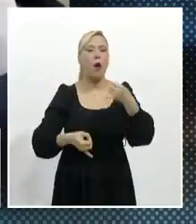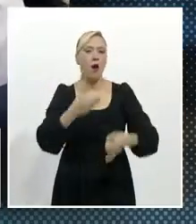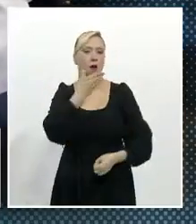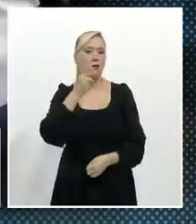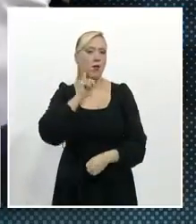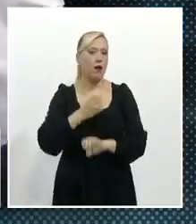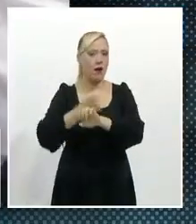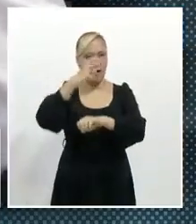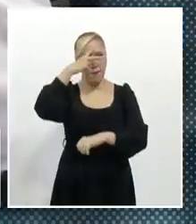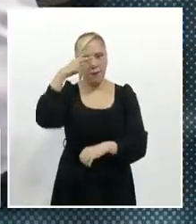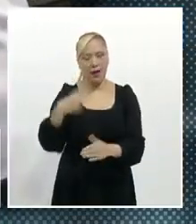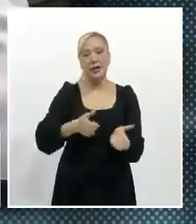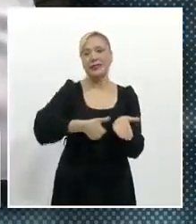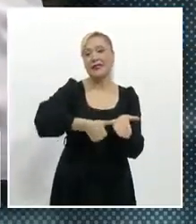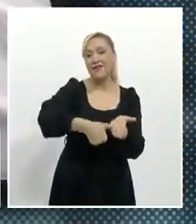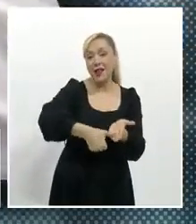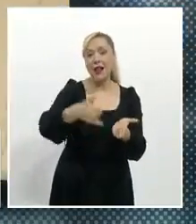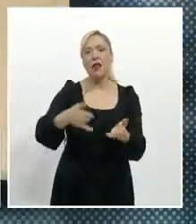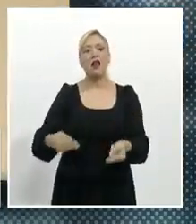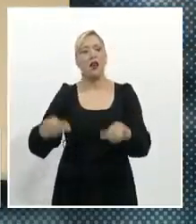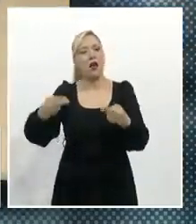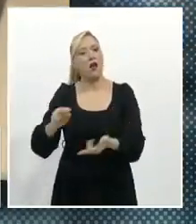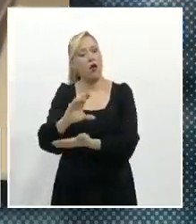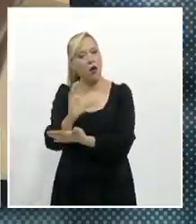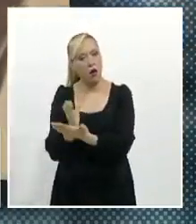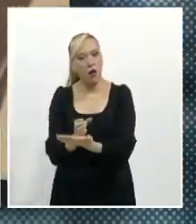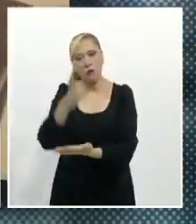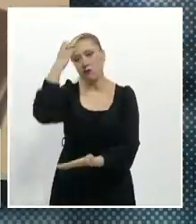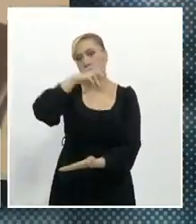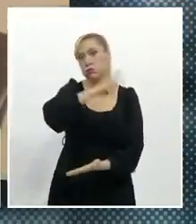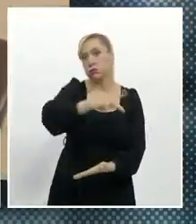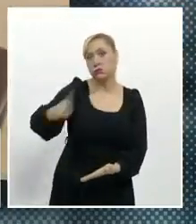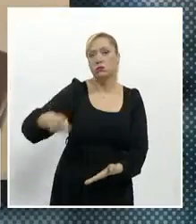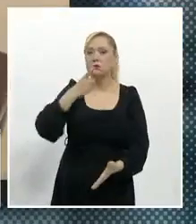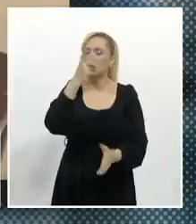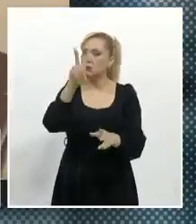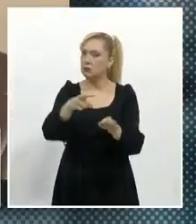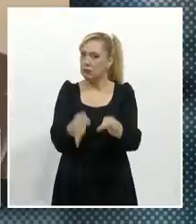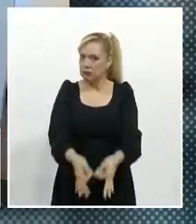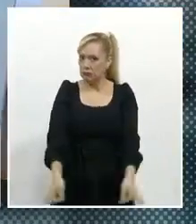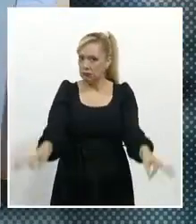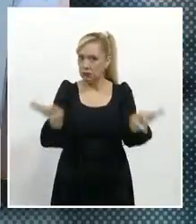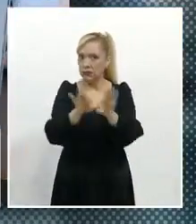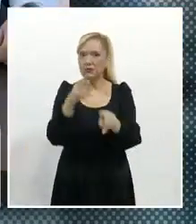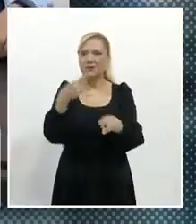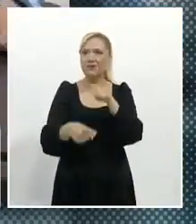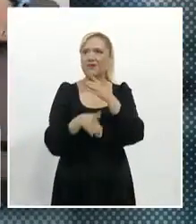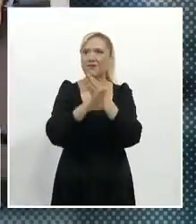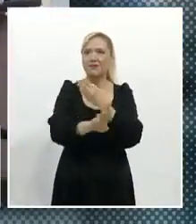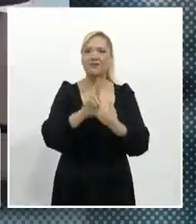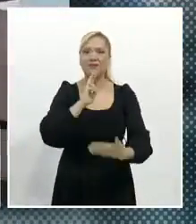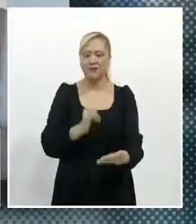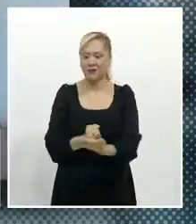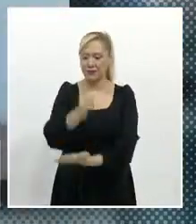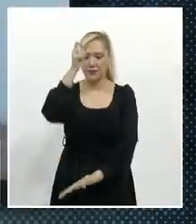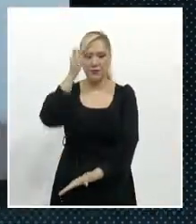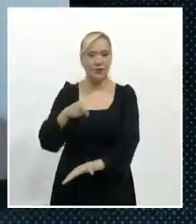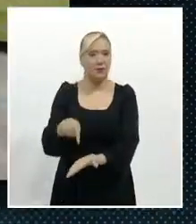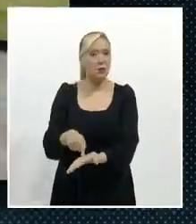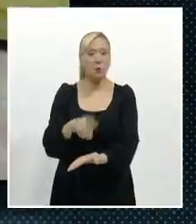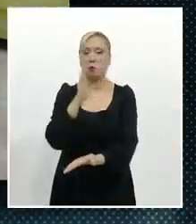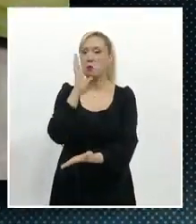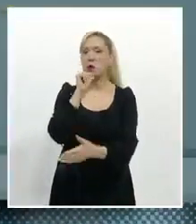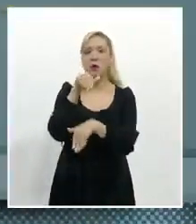en materia civil y mercantil, en el que especialistas resaltaron la importancia de evitar que una sentencia favorable no se